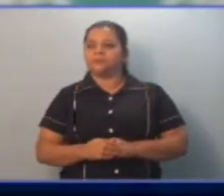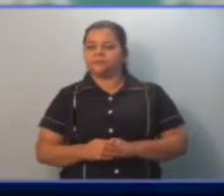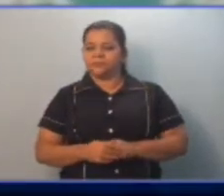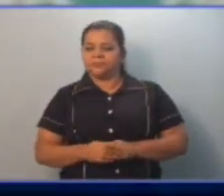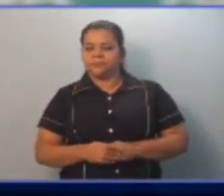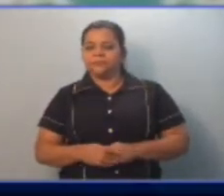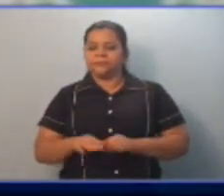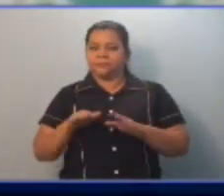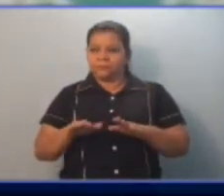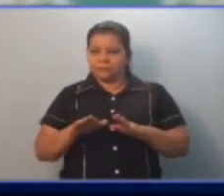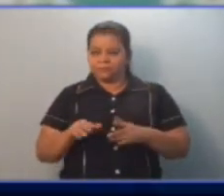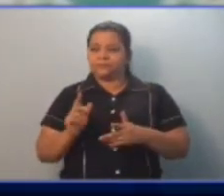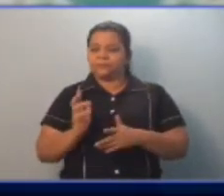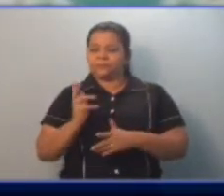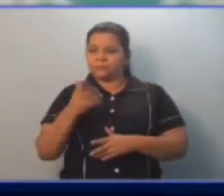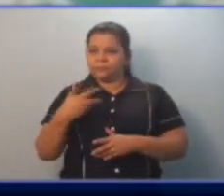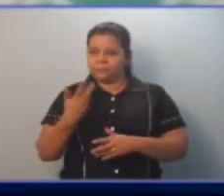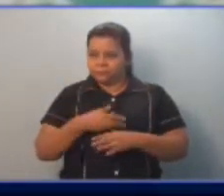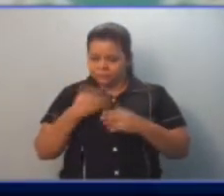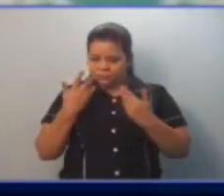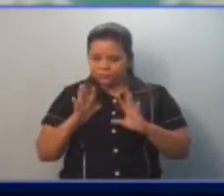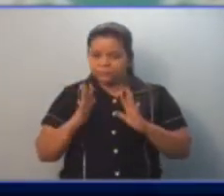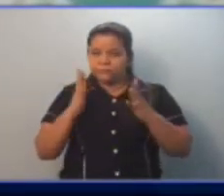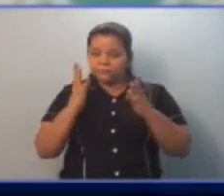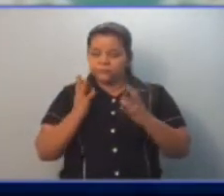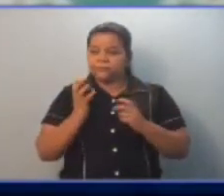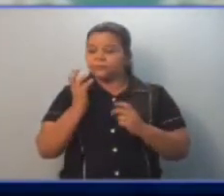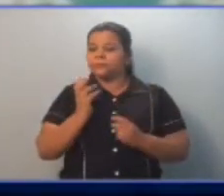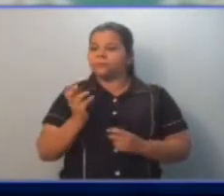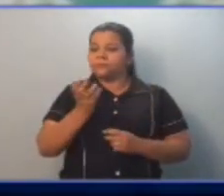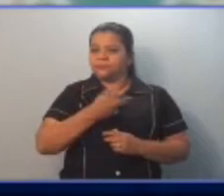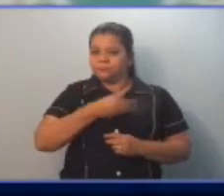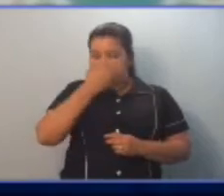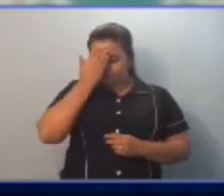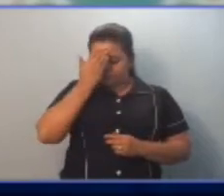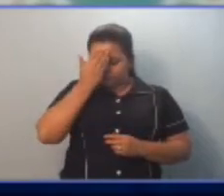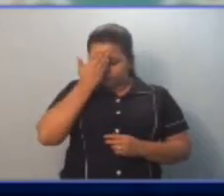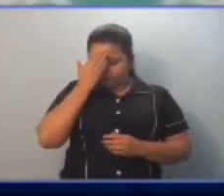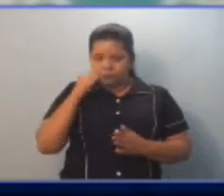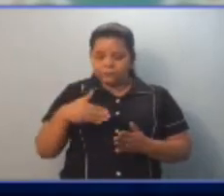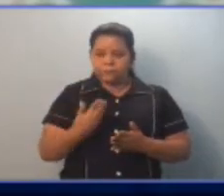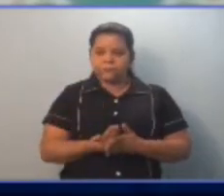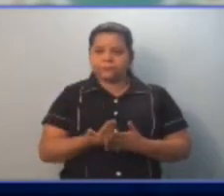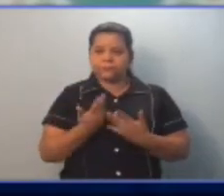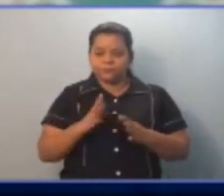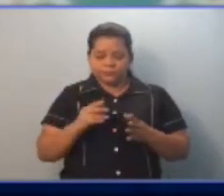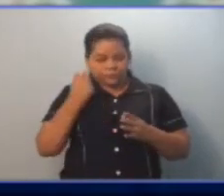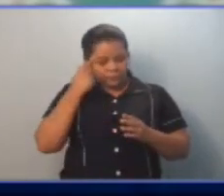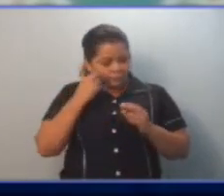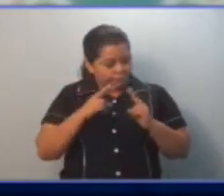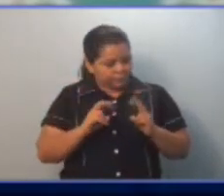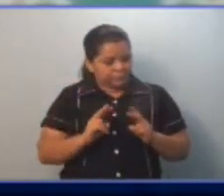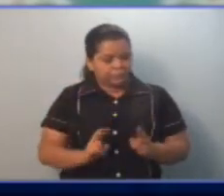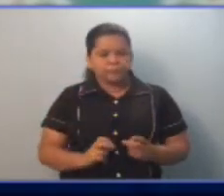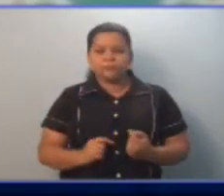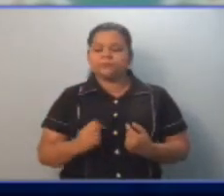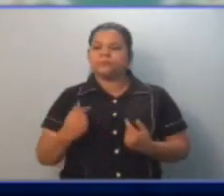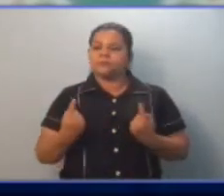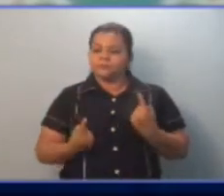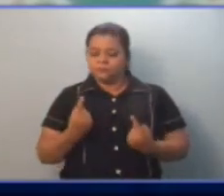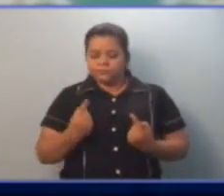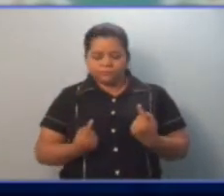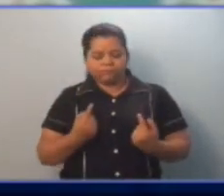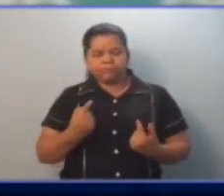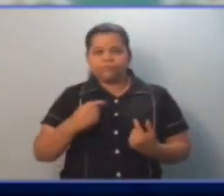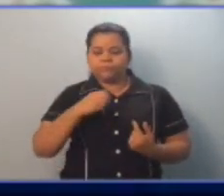expuestas para que la ciudadanía pueda escrutar y verificar y analizar cuál es el comportamiento de